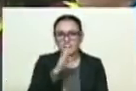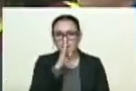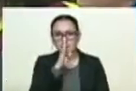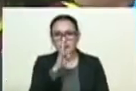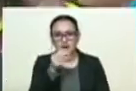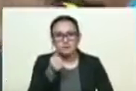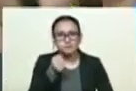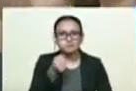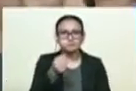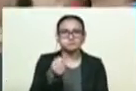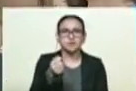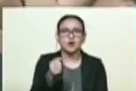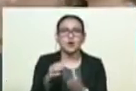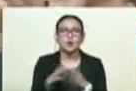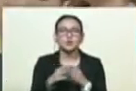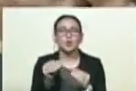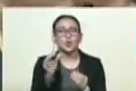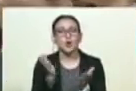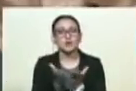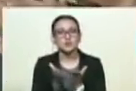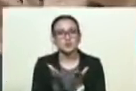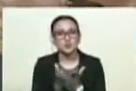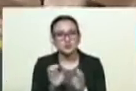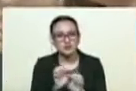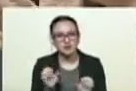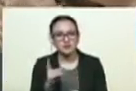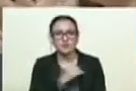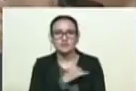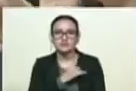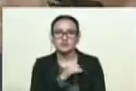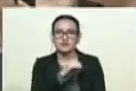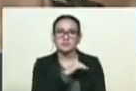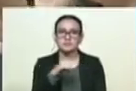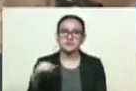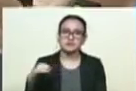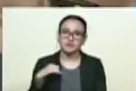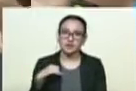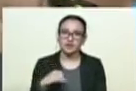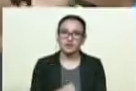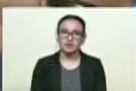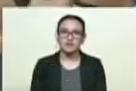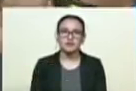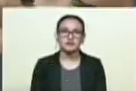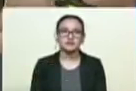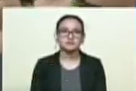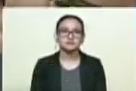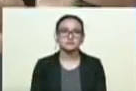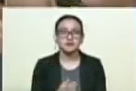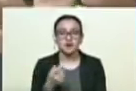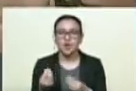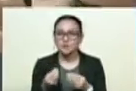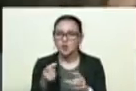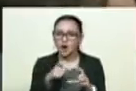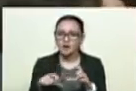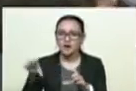estudiantiles para todos los estudiantes de las universidades privadas. a través del carnet de la patria, de manera